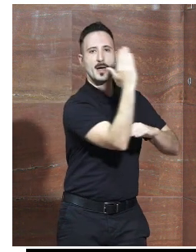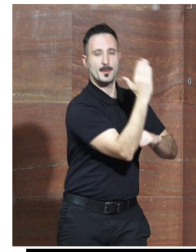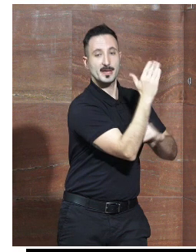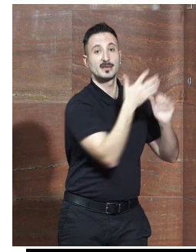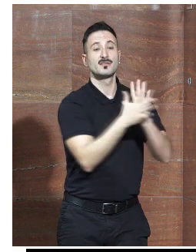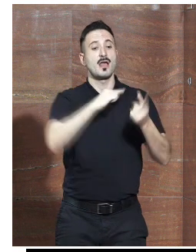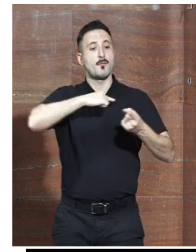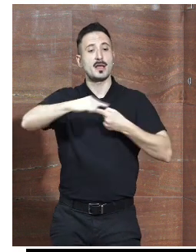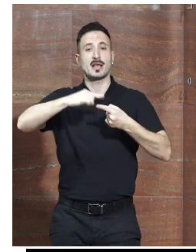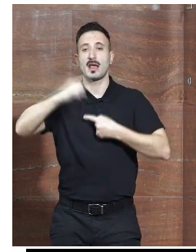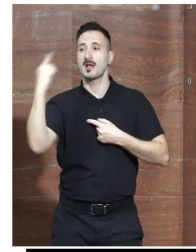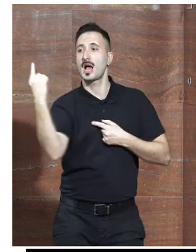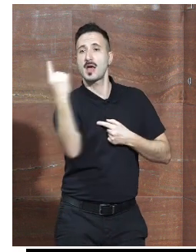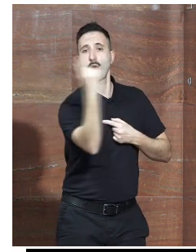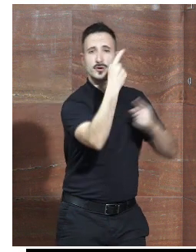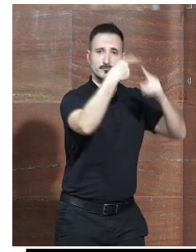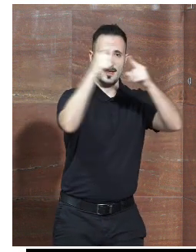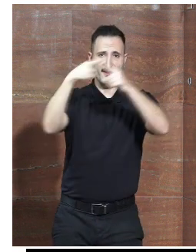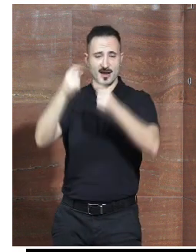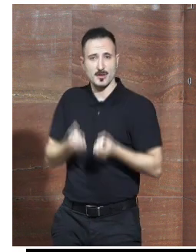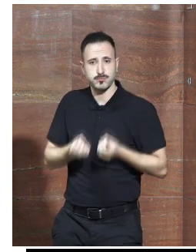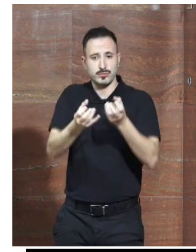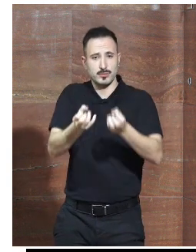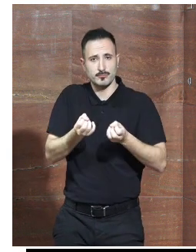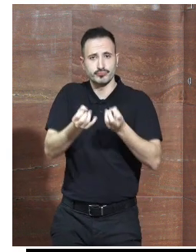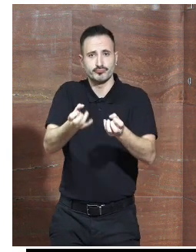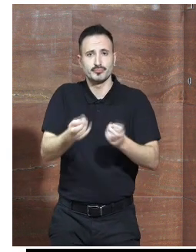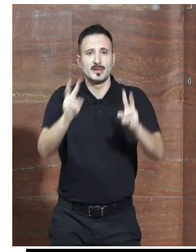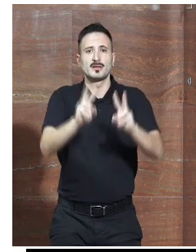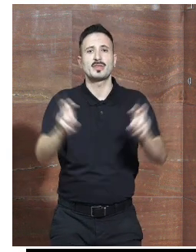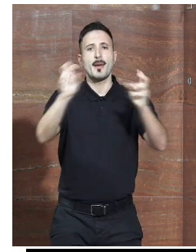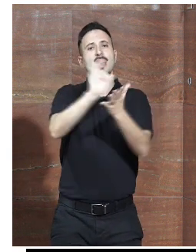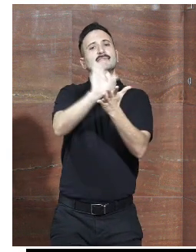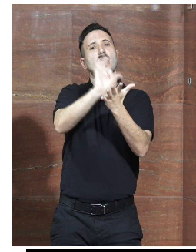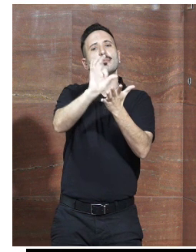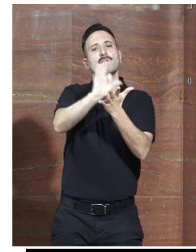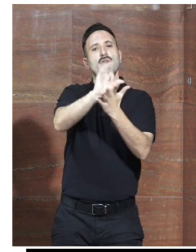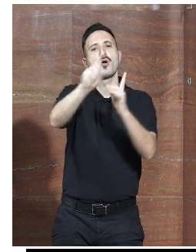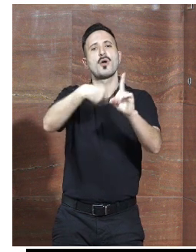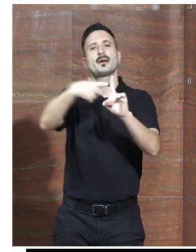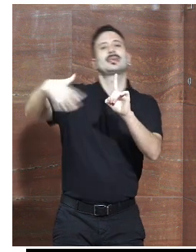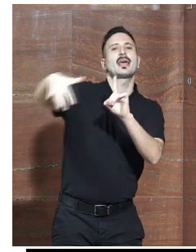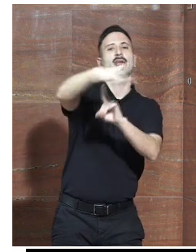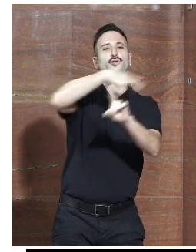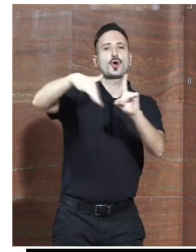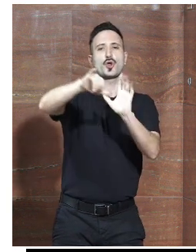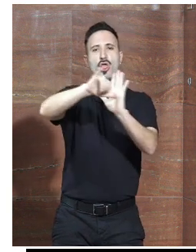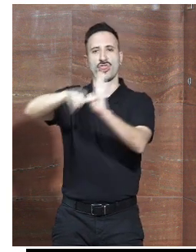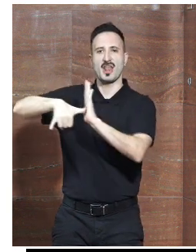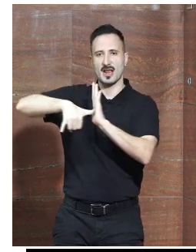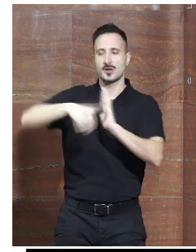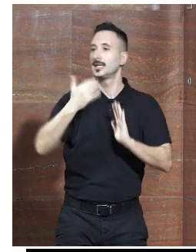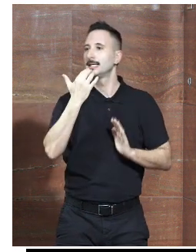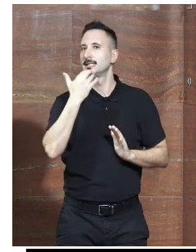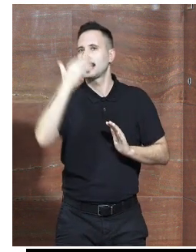mensaje distinto en cada una de las marquesinas sobre tanto del servicio como del entorno inmediato, ¿no? Si hay